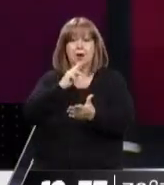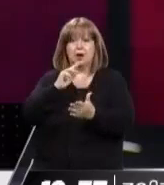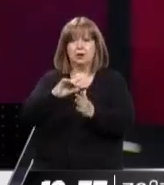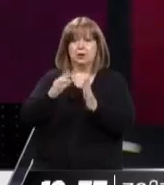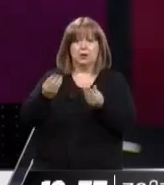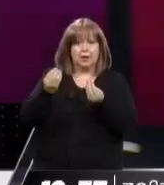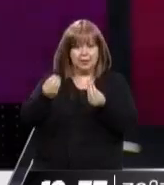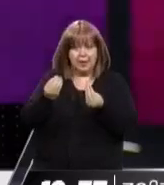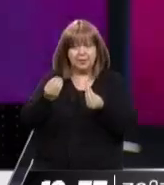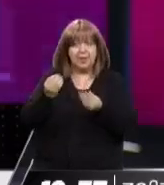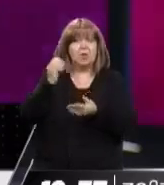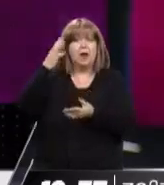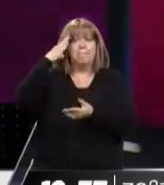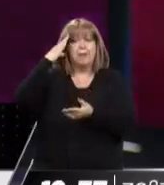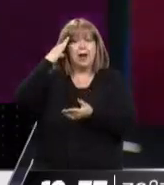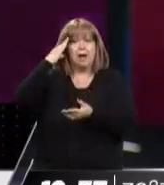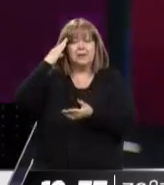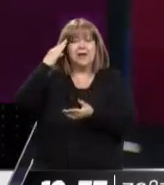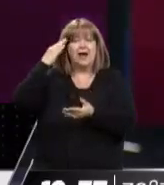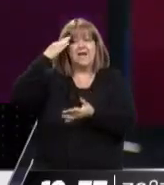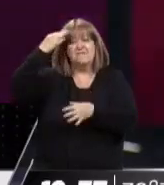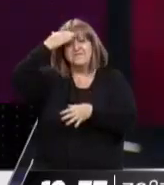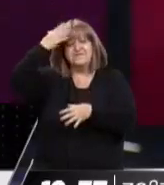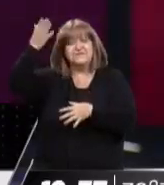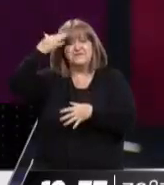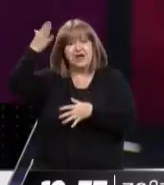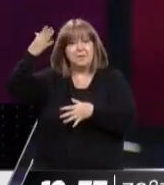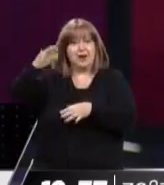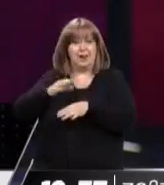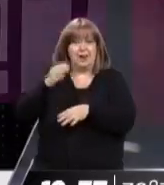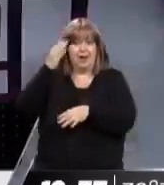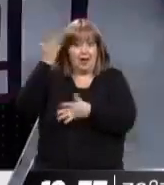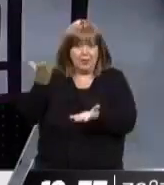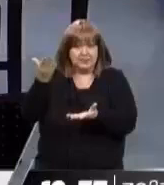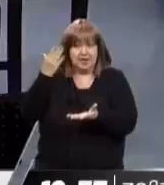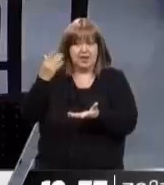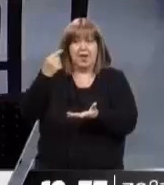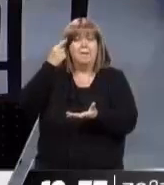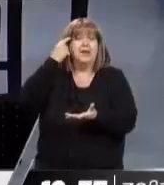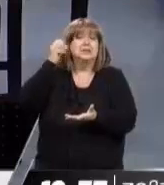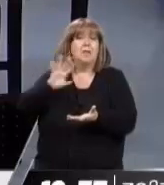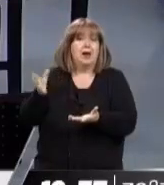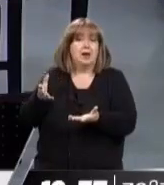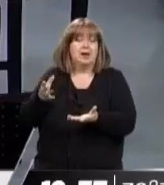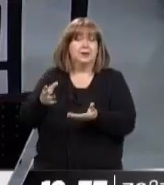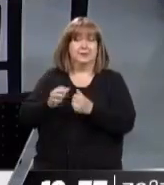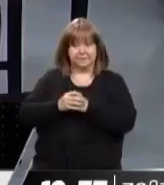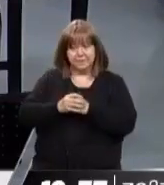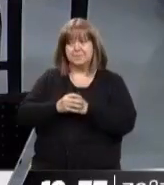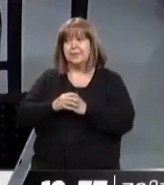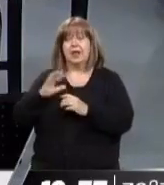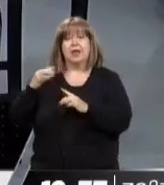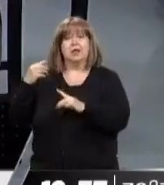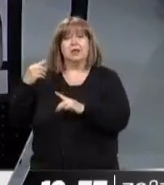¿qué vamos a eliminar un espacio de la mujer porque hay un par de enfermos que consideran que es una cosa? Ahora, yo coincido mucho con esto que dice Gisela